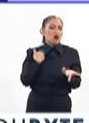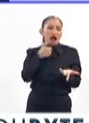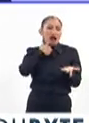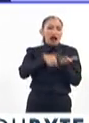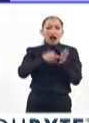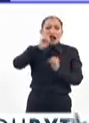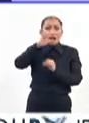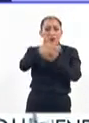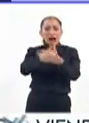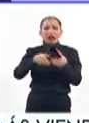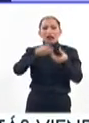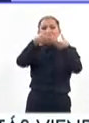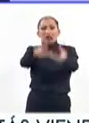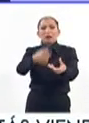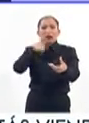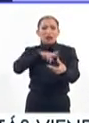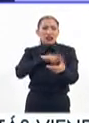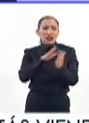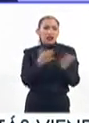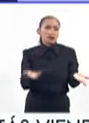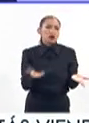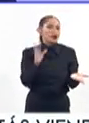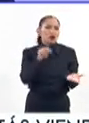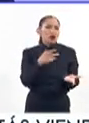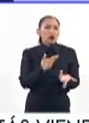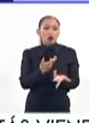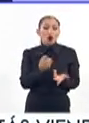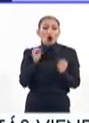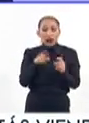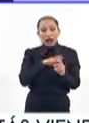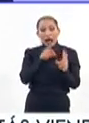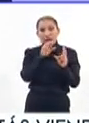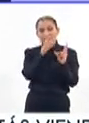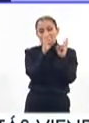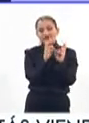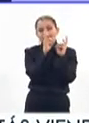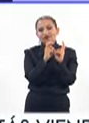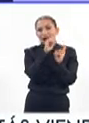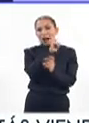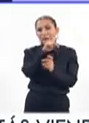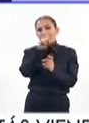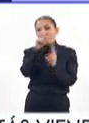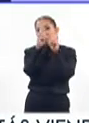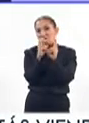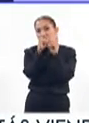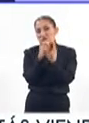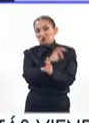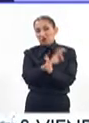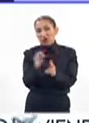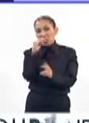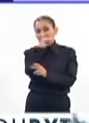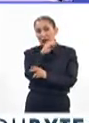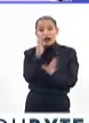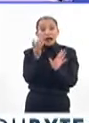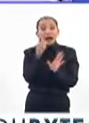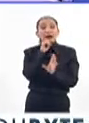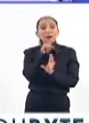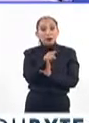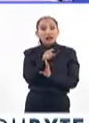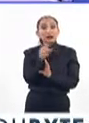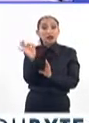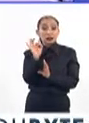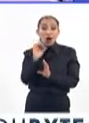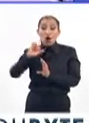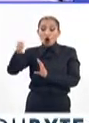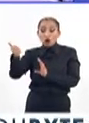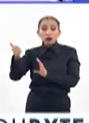del libro me va a salir más caro que el propio libro. Entonces yo le digo, pues aquí está ya un menú de descarga donde tú puedes bajar. Claro. Pero también tengo la idea de que se